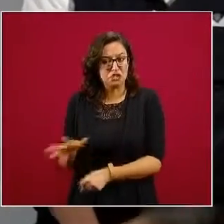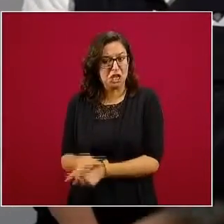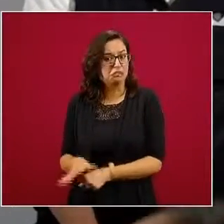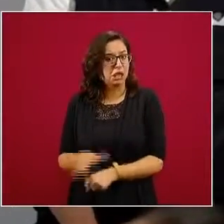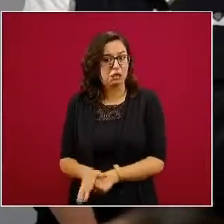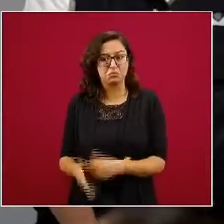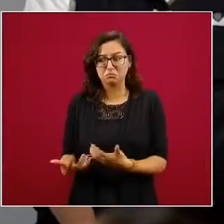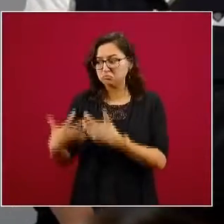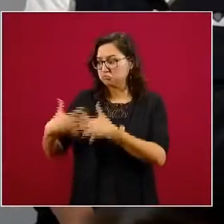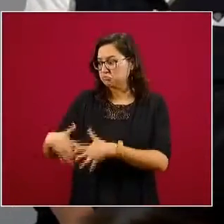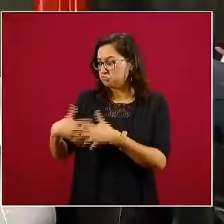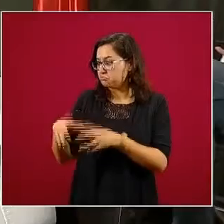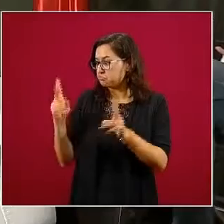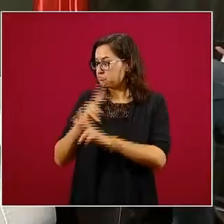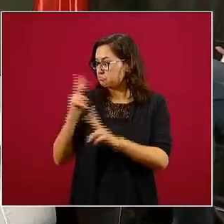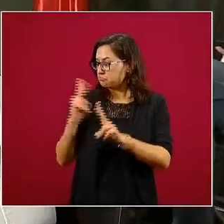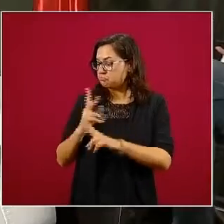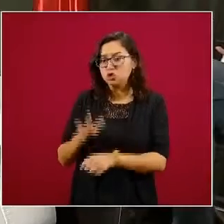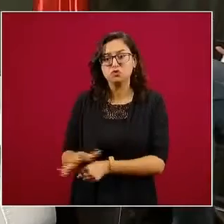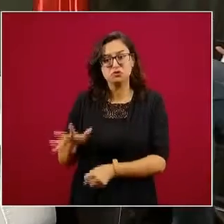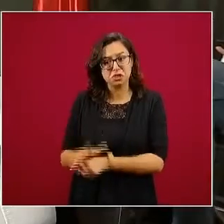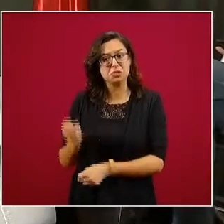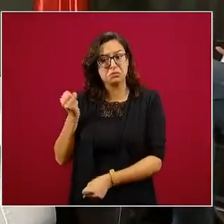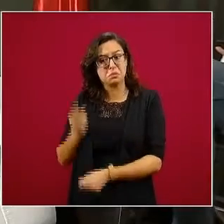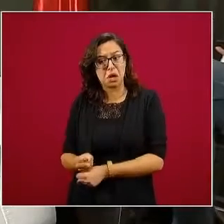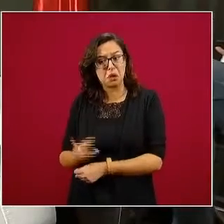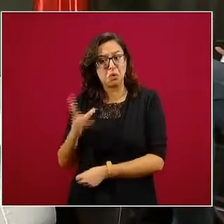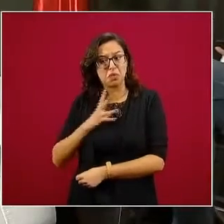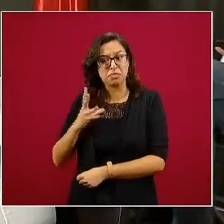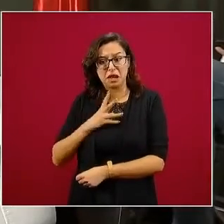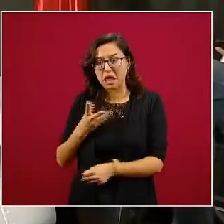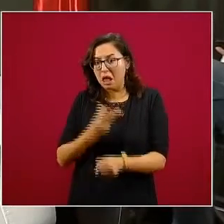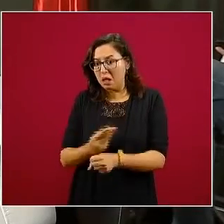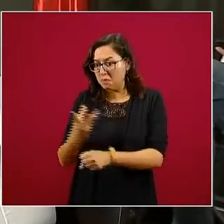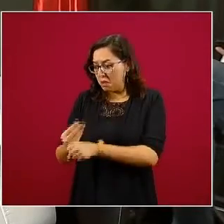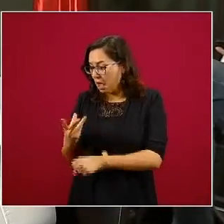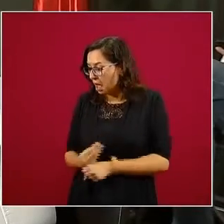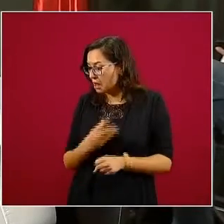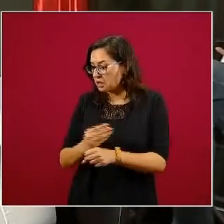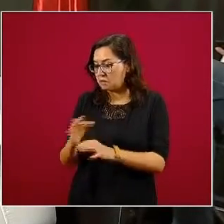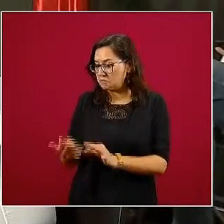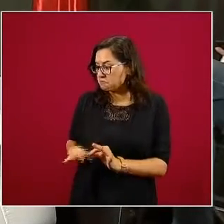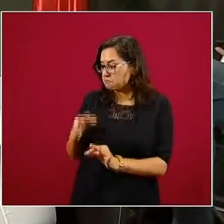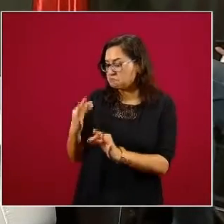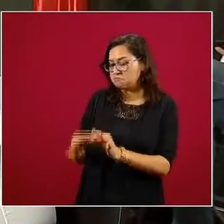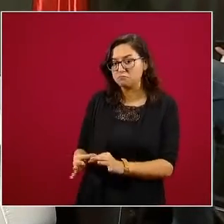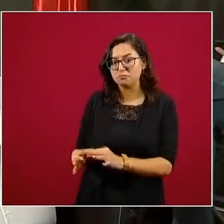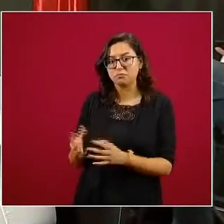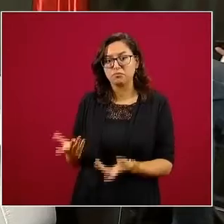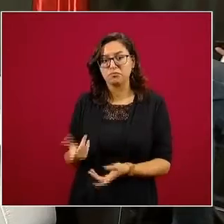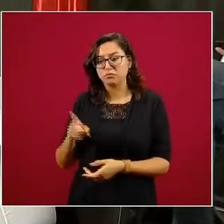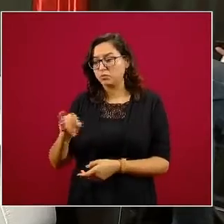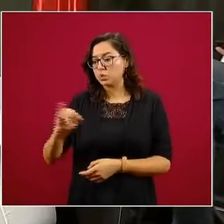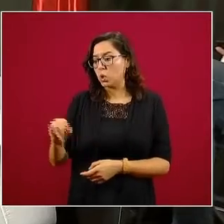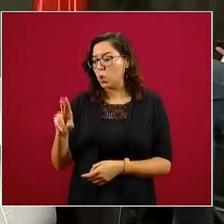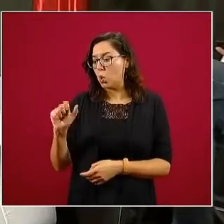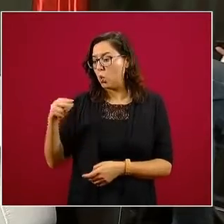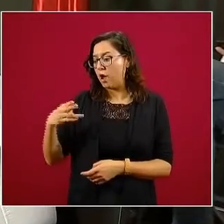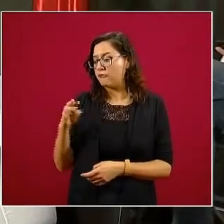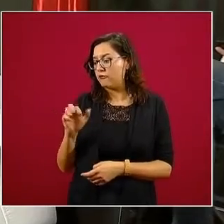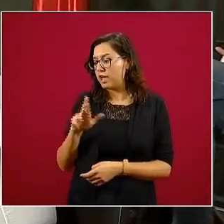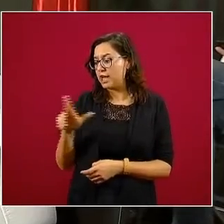que ya veíamos reflejado a través de los datos que se concentran a nivel nacional. Gracias. Por favor. Estaba